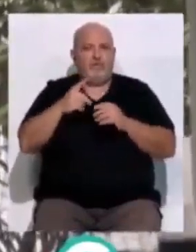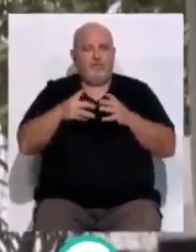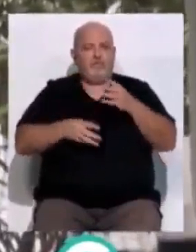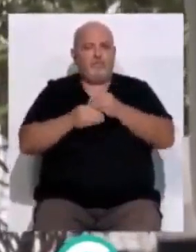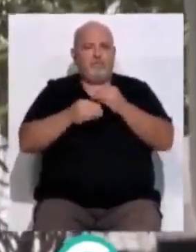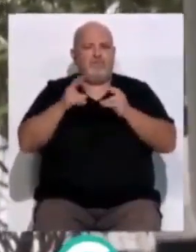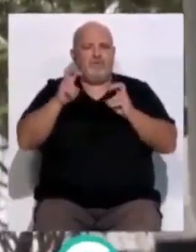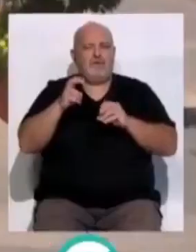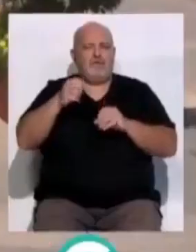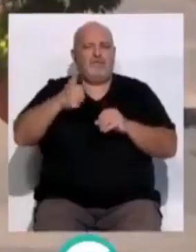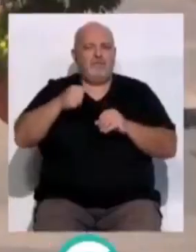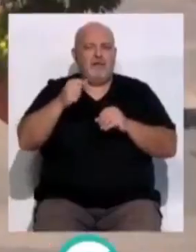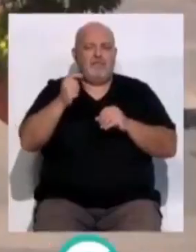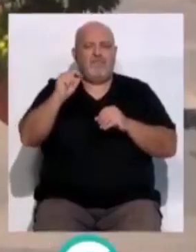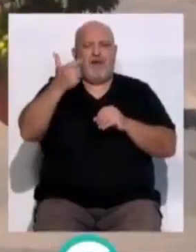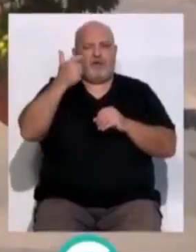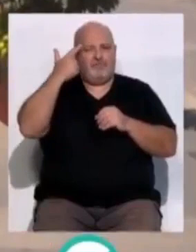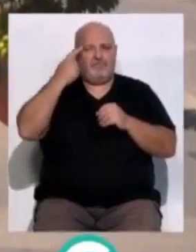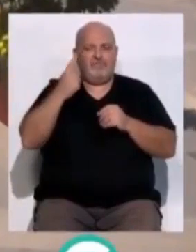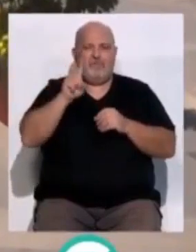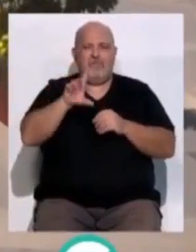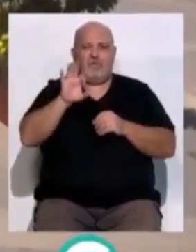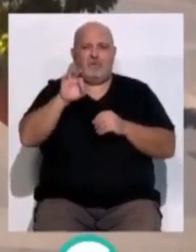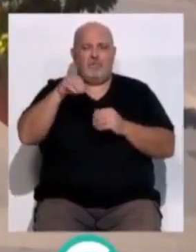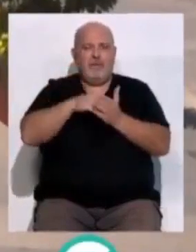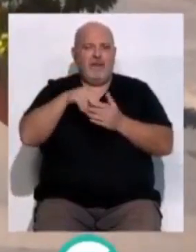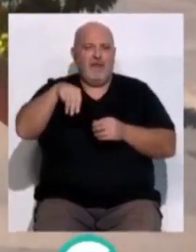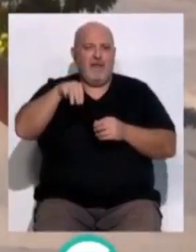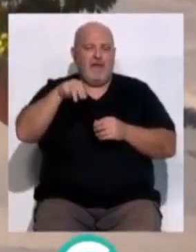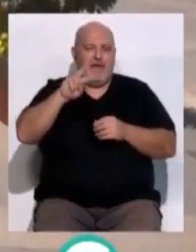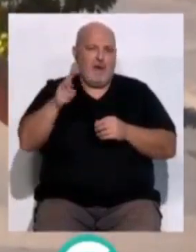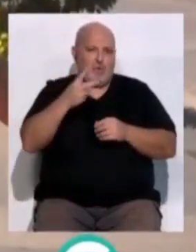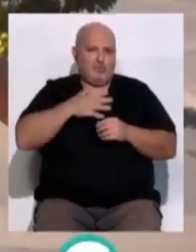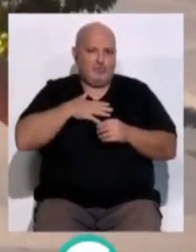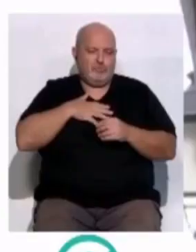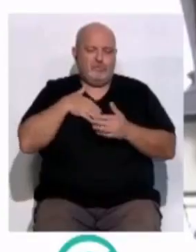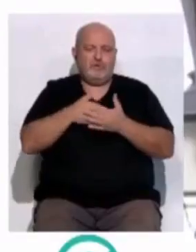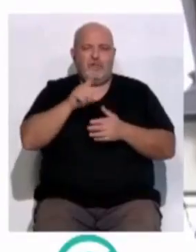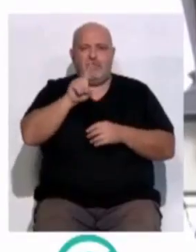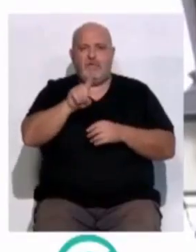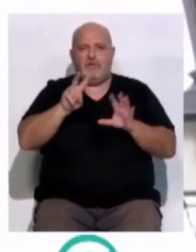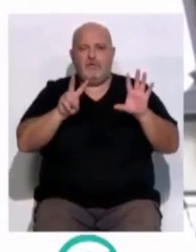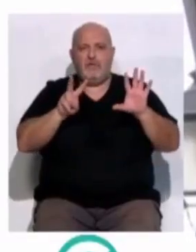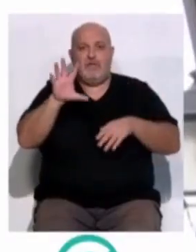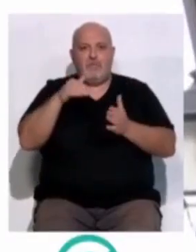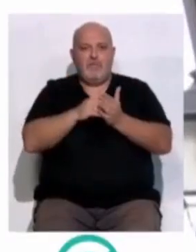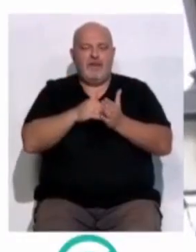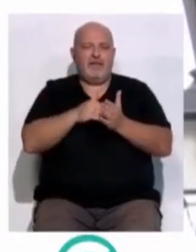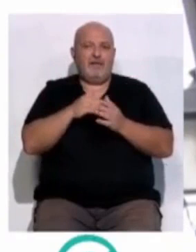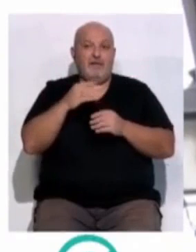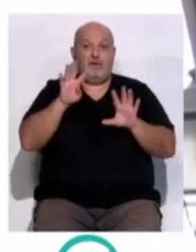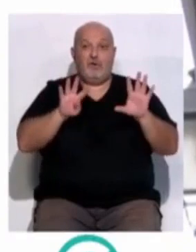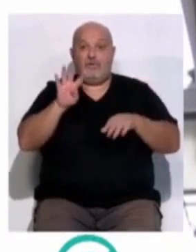ampliará el criterio de valor catastral de los 150.000 euros, el máximo hasta ahora, a los 175.000, que supone que